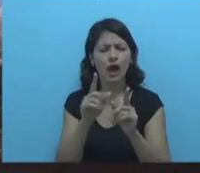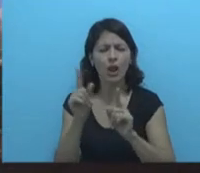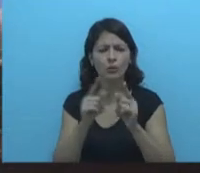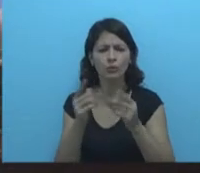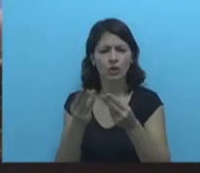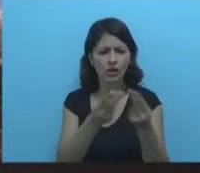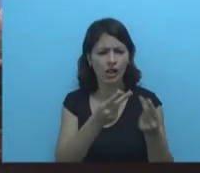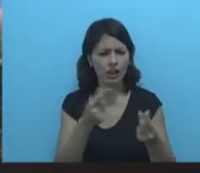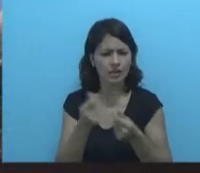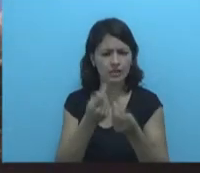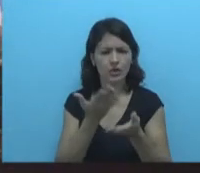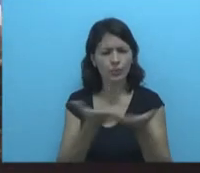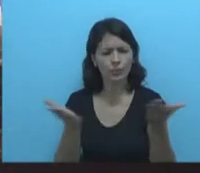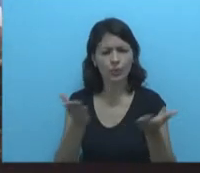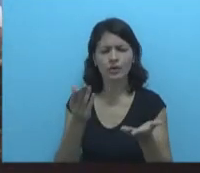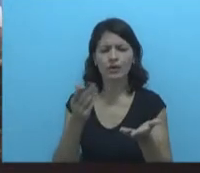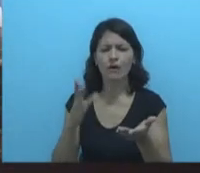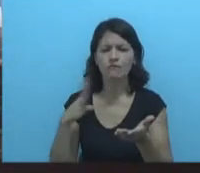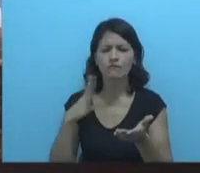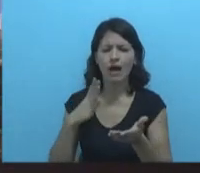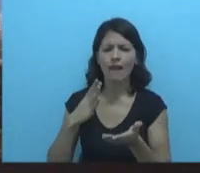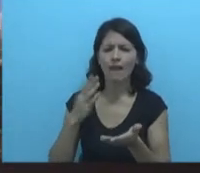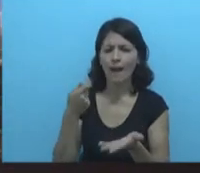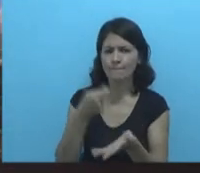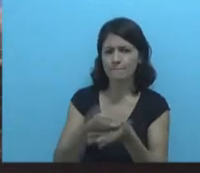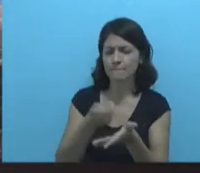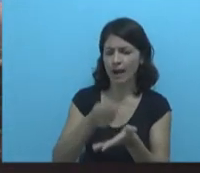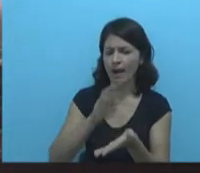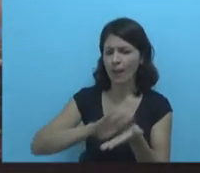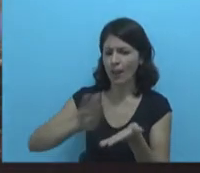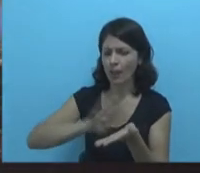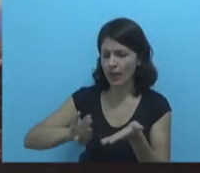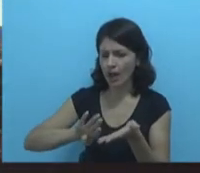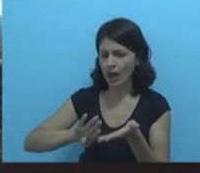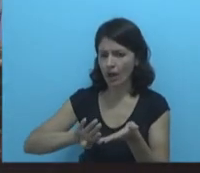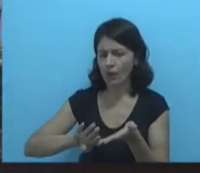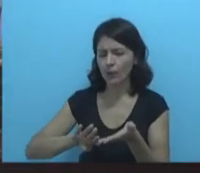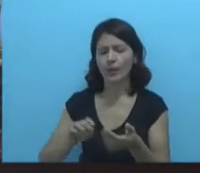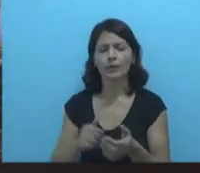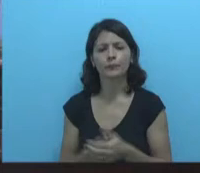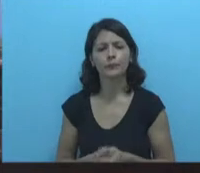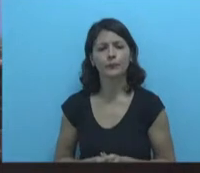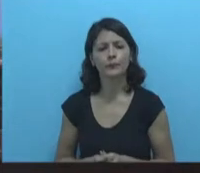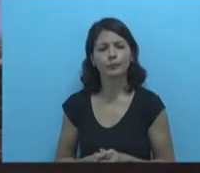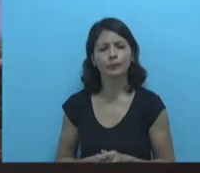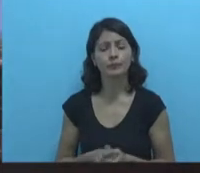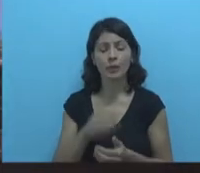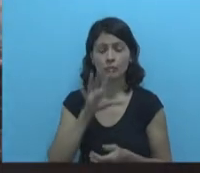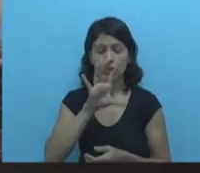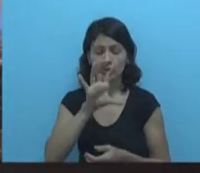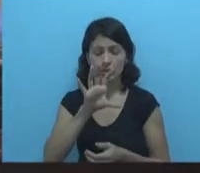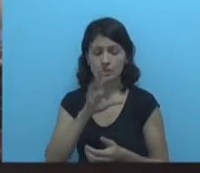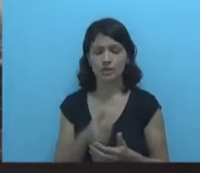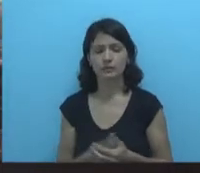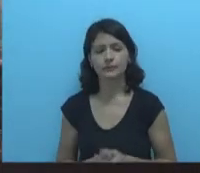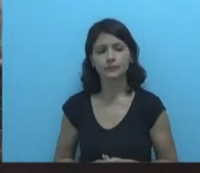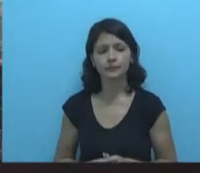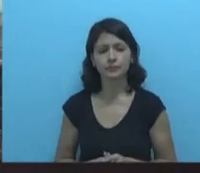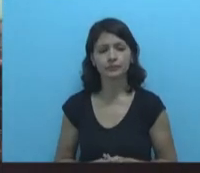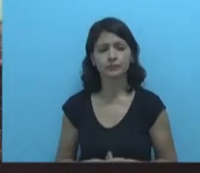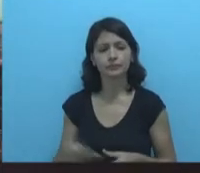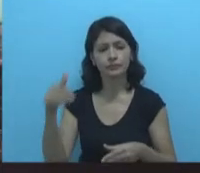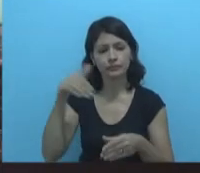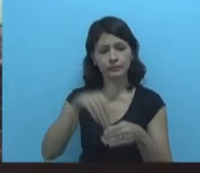públicos adeudados por retención indebida en conceptos de coparticipación a la provincia. A consideración, el proyecto